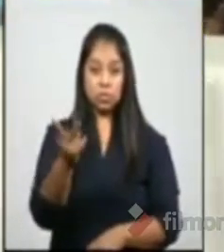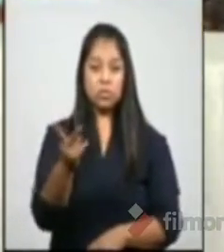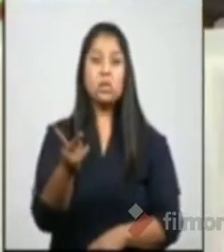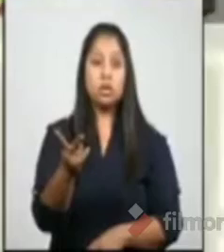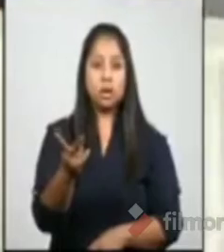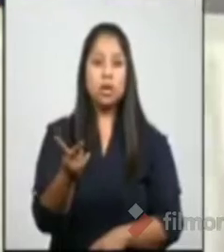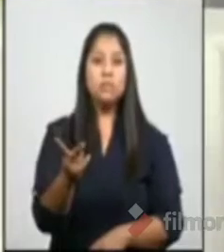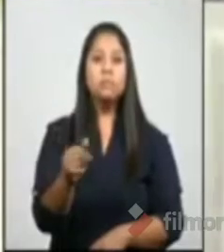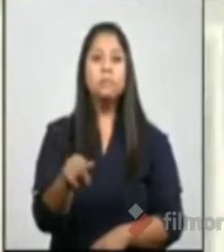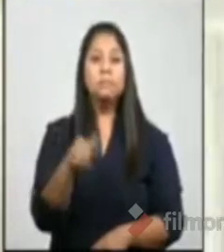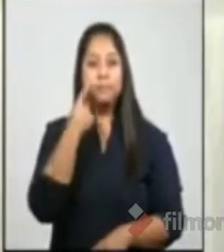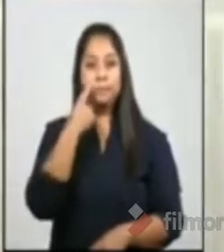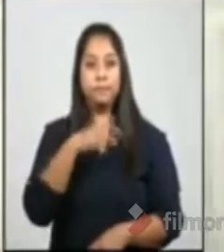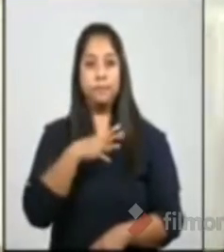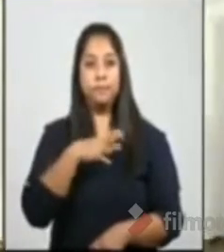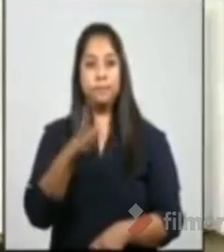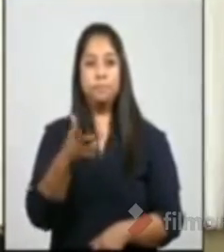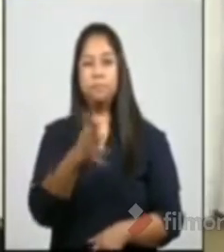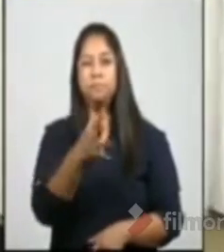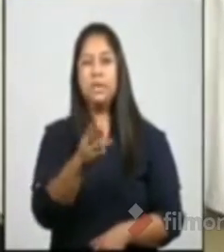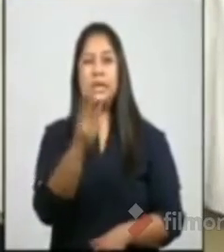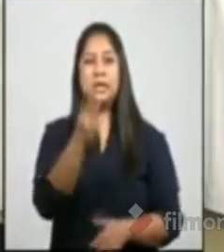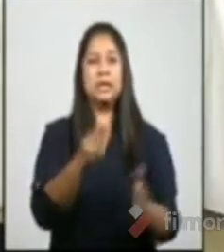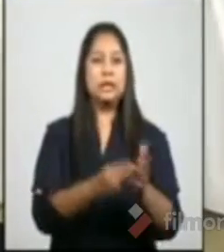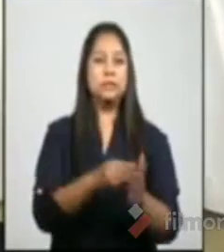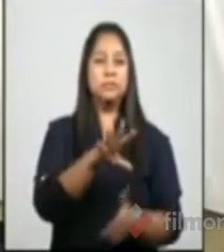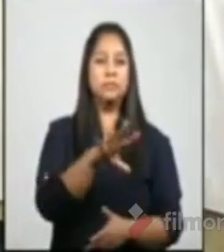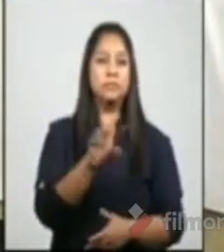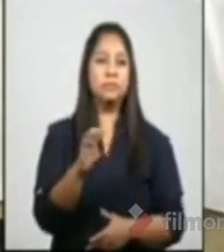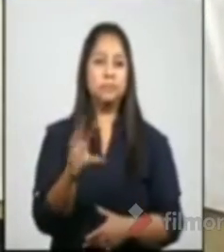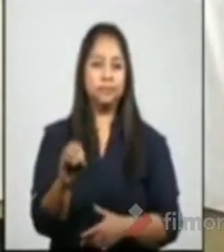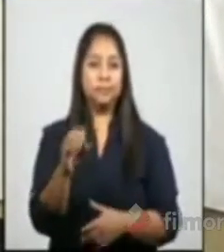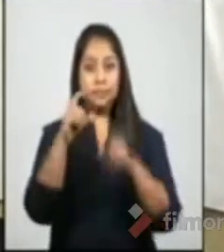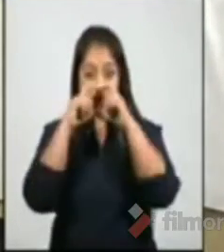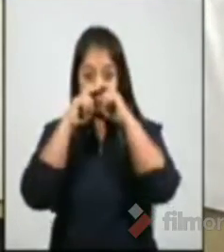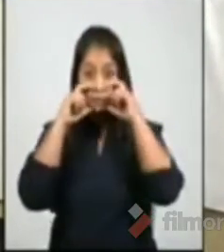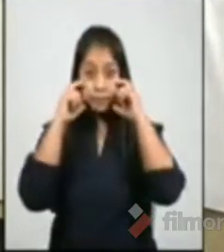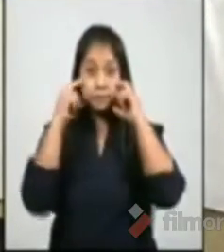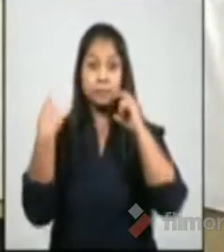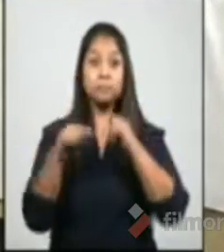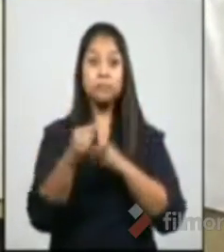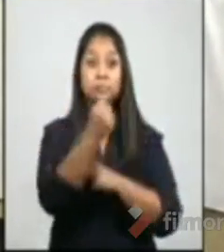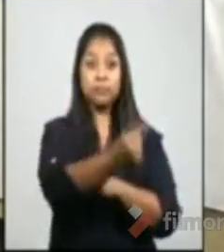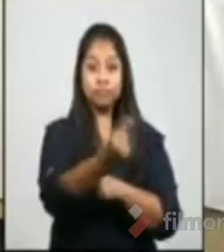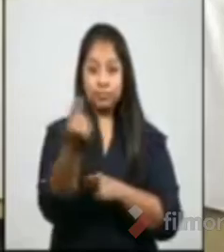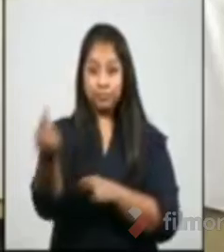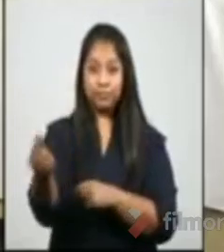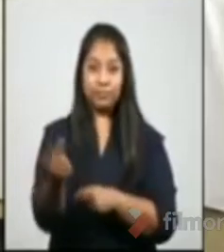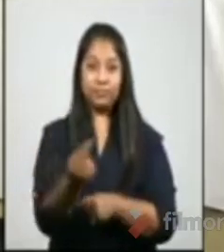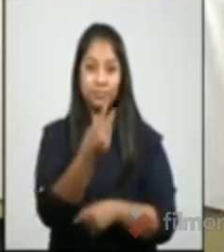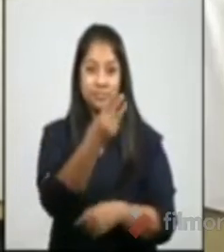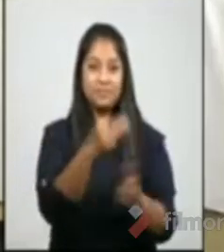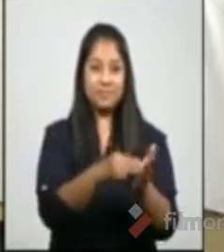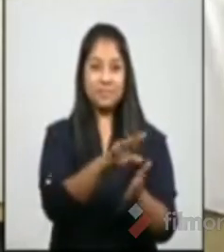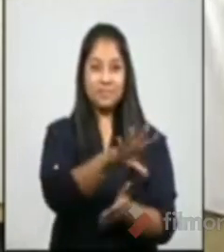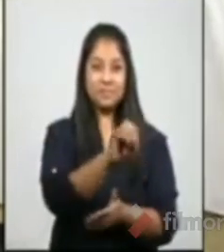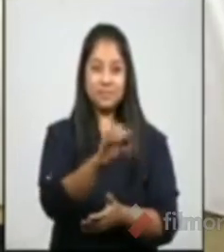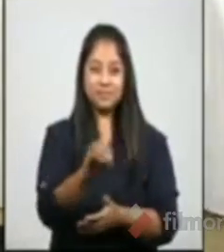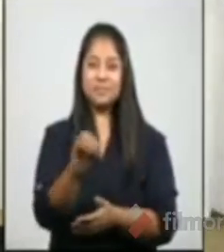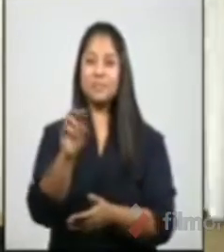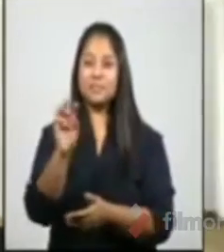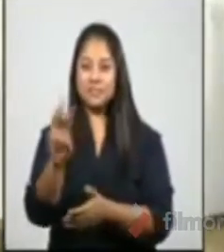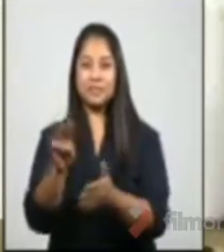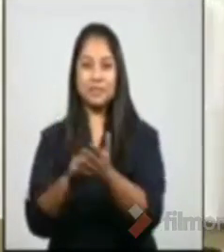hay un aproximado de 3.500 mascarillas para cada uno de ustedes, para que de